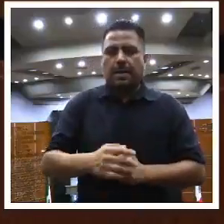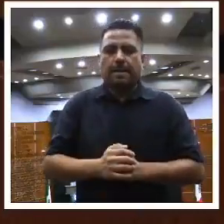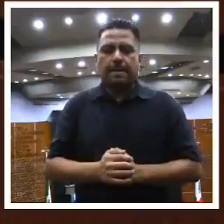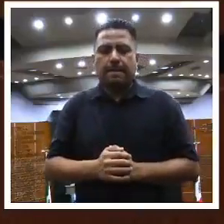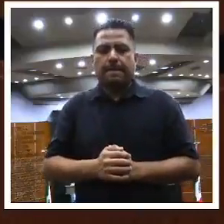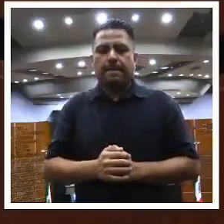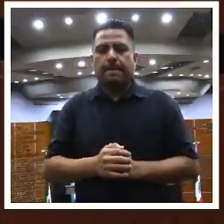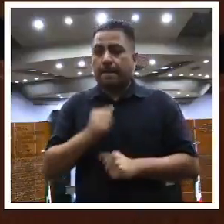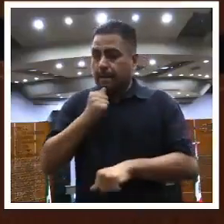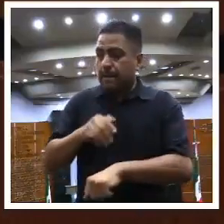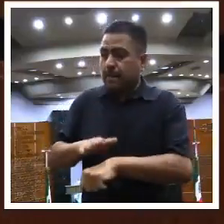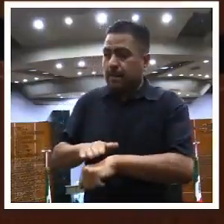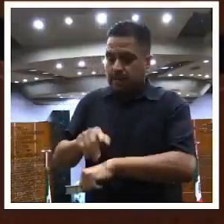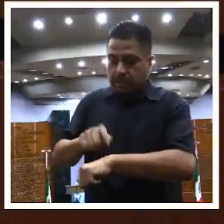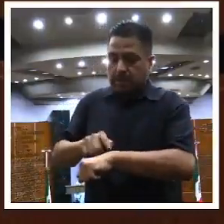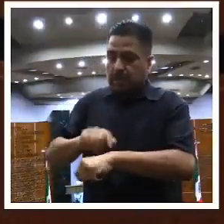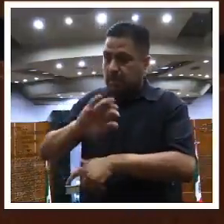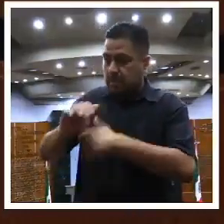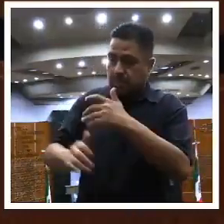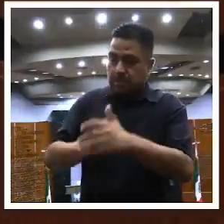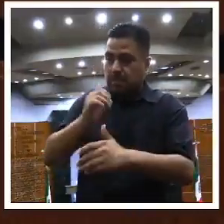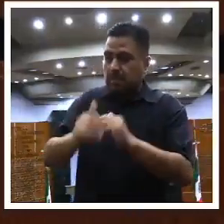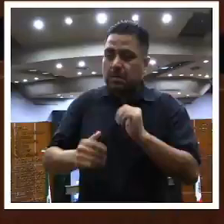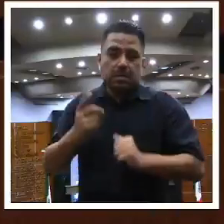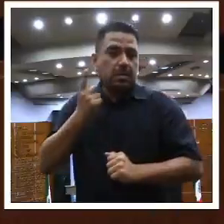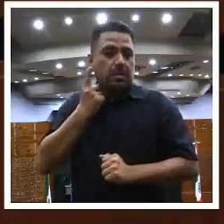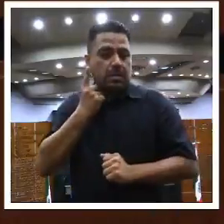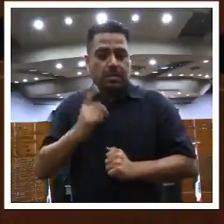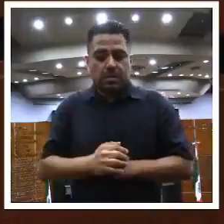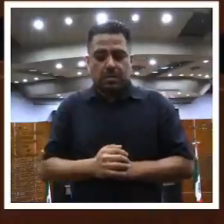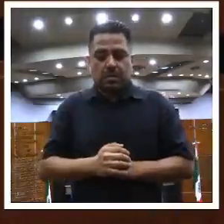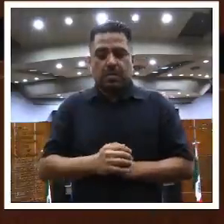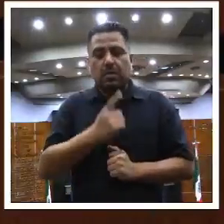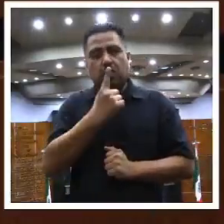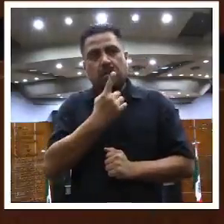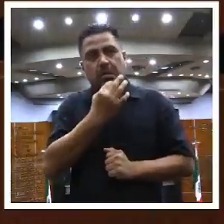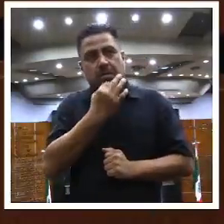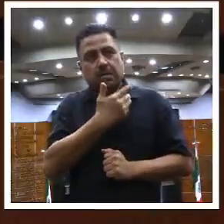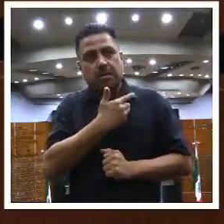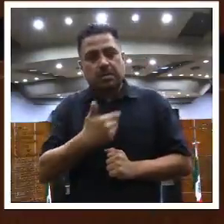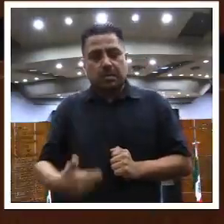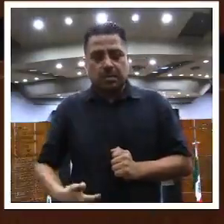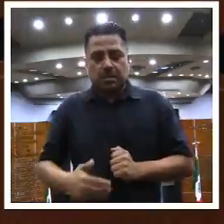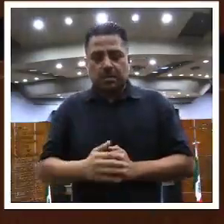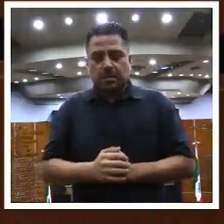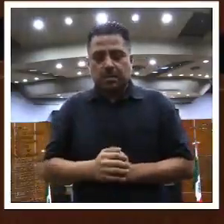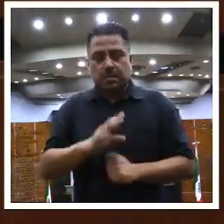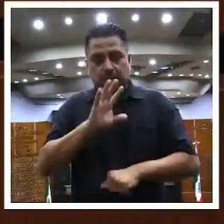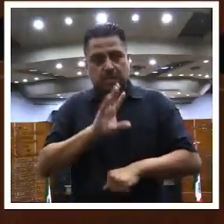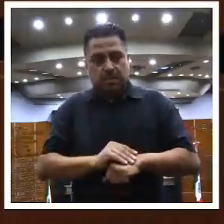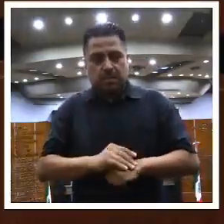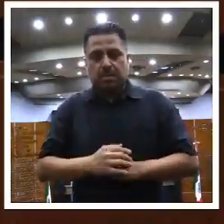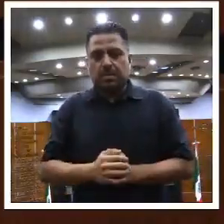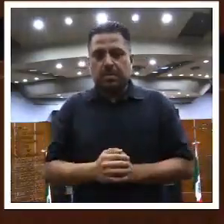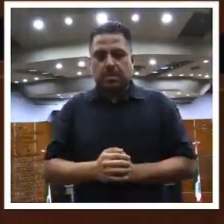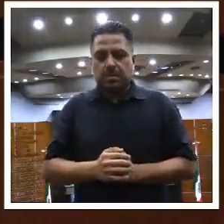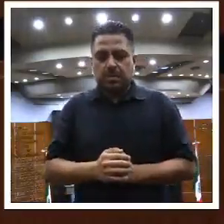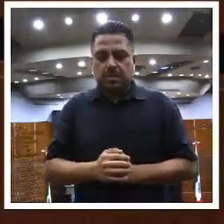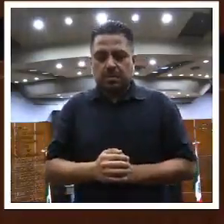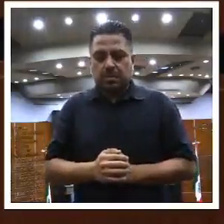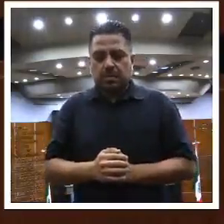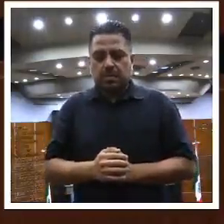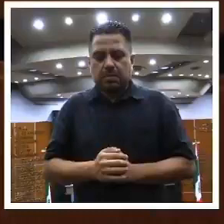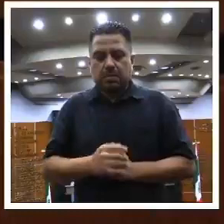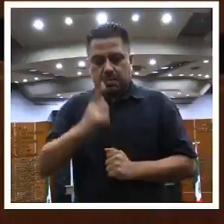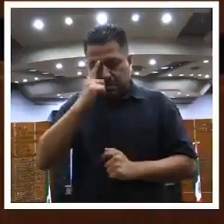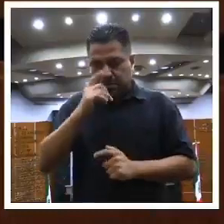informo, diputado, que su tiempo ha concluido. Un minuto, diputado presidente, si me lo permite,